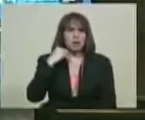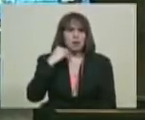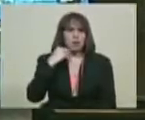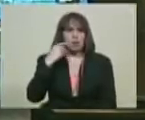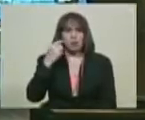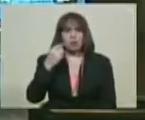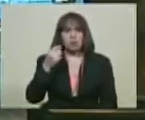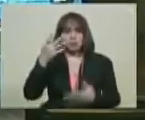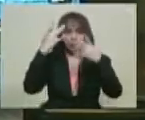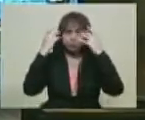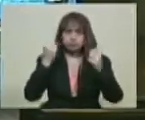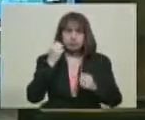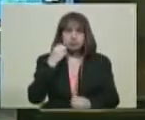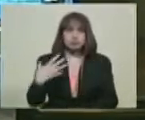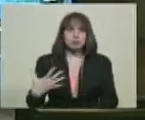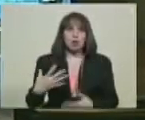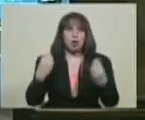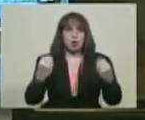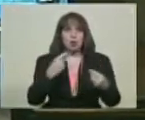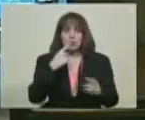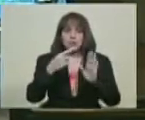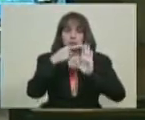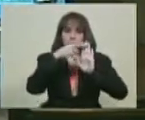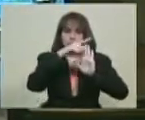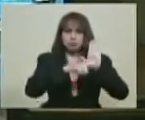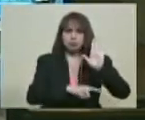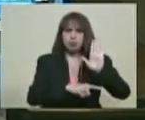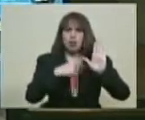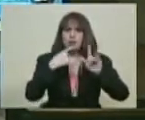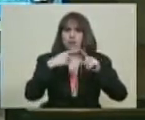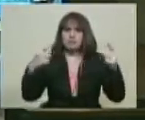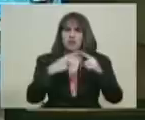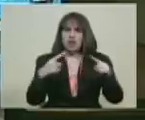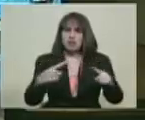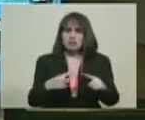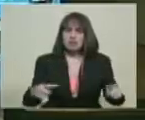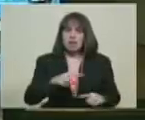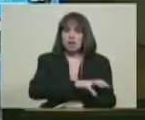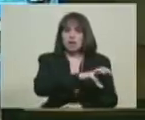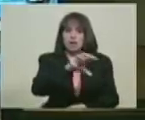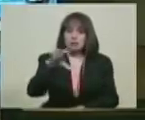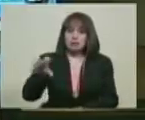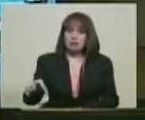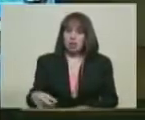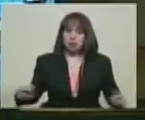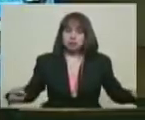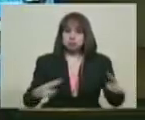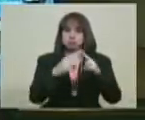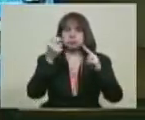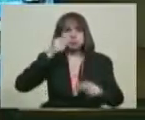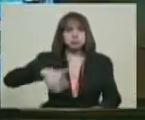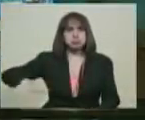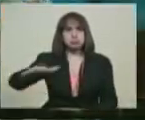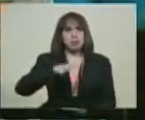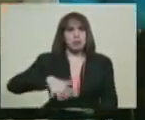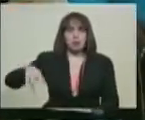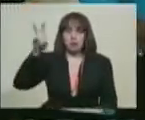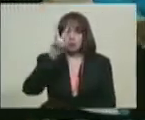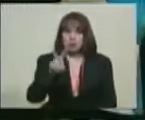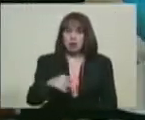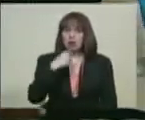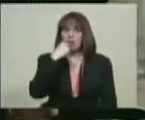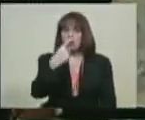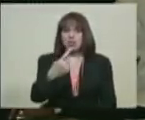un repaso sobre las jornadas que han cumplido en los diferentes estados con importantes encuentros con el pueblo venezolano. Se refirió a las